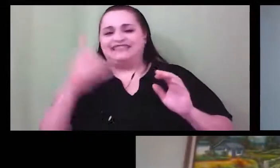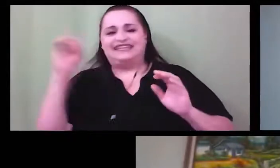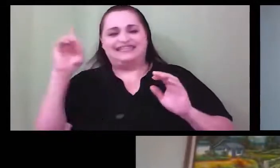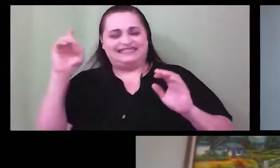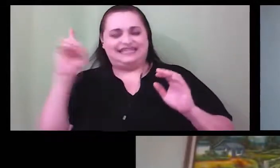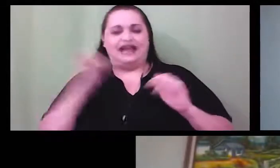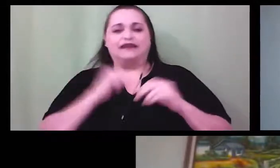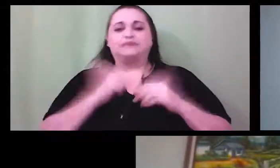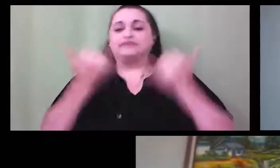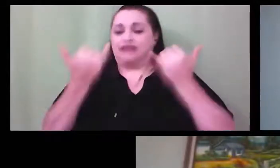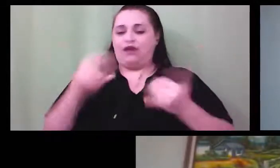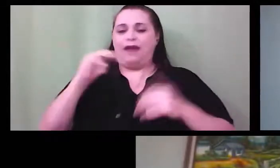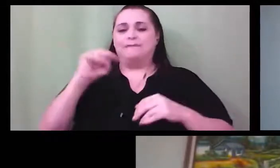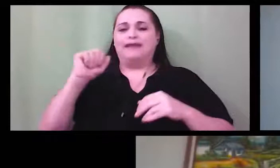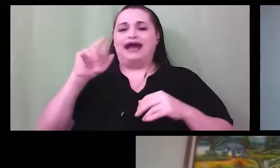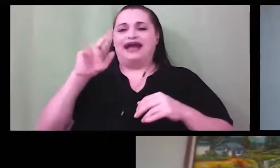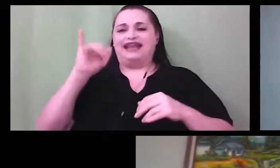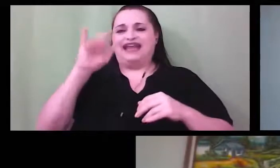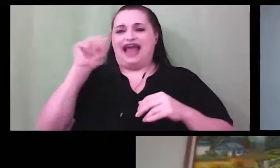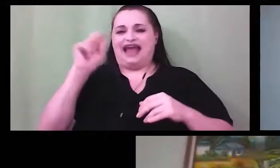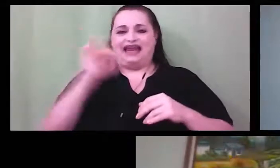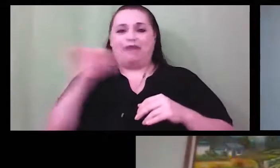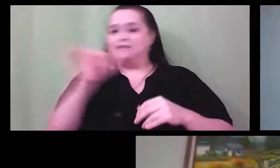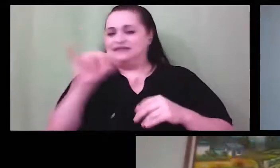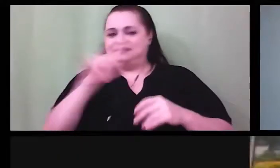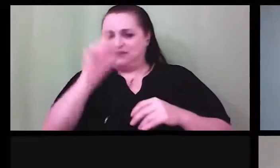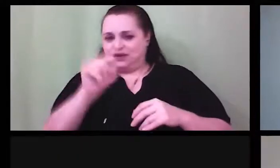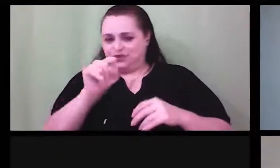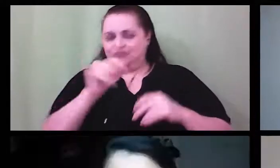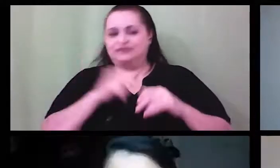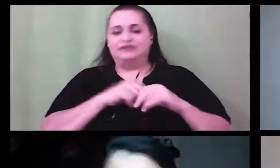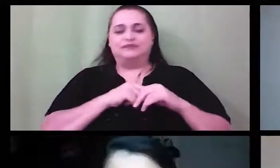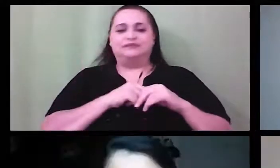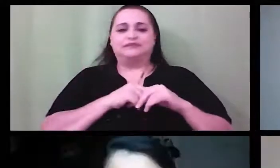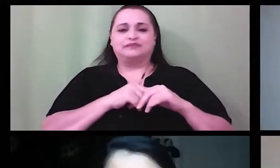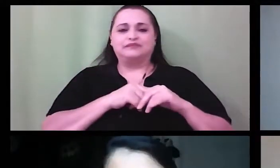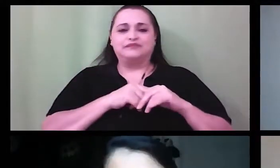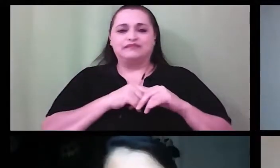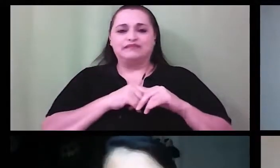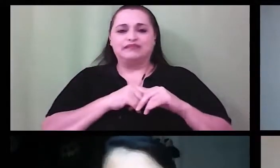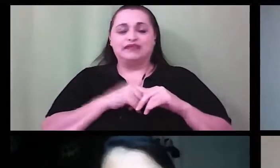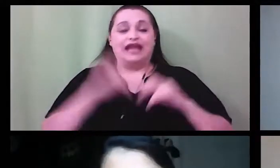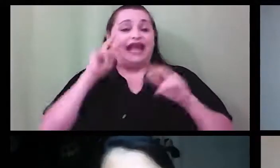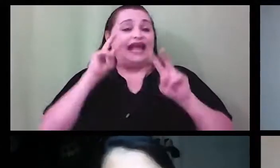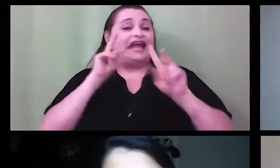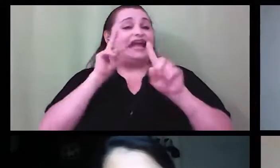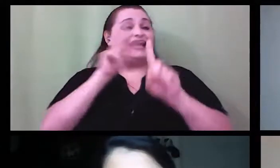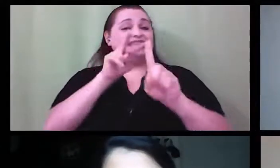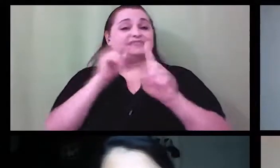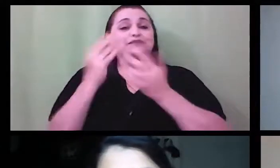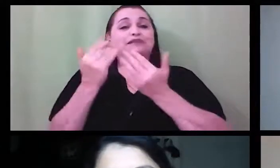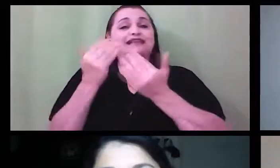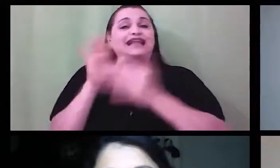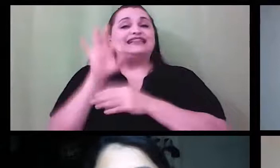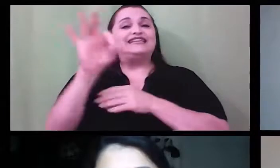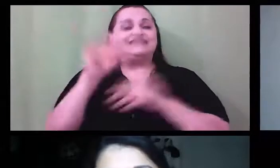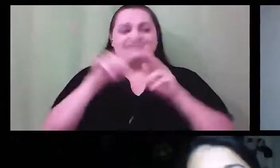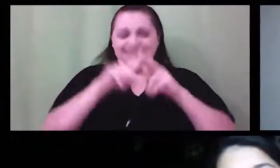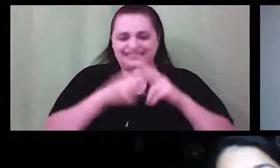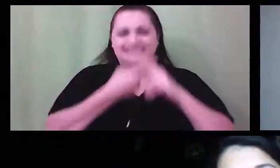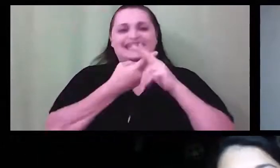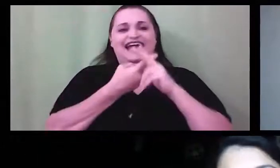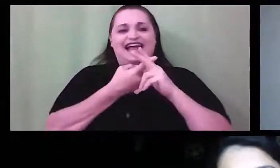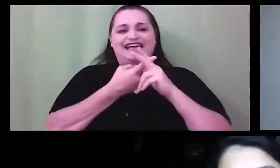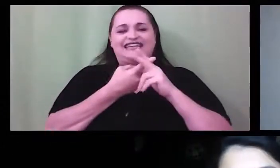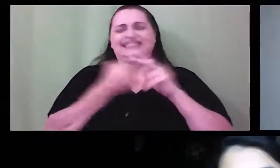gusto. con Mariana. Mariana, la misma pregunta. Las expectativas iniciales al decir,